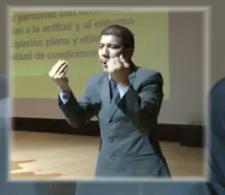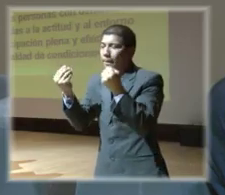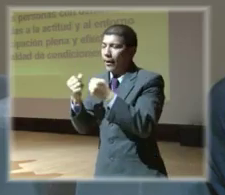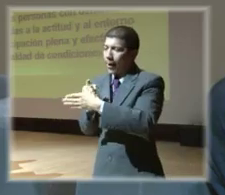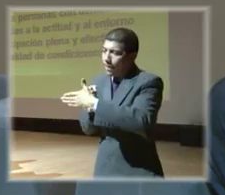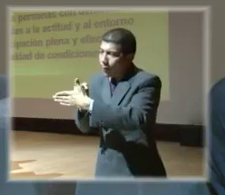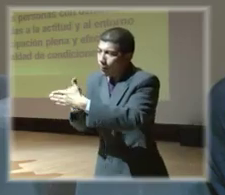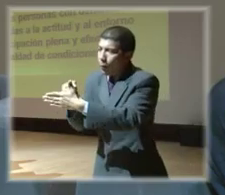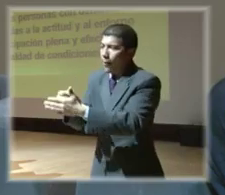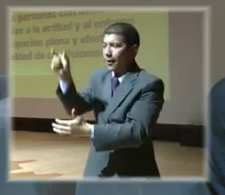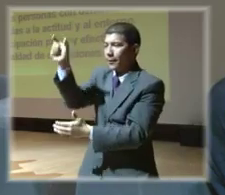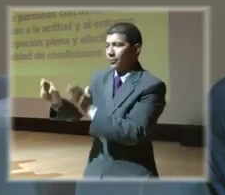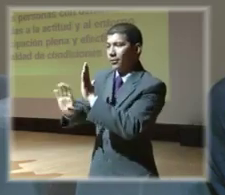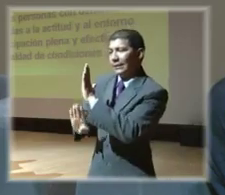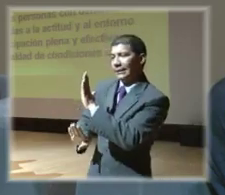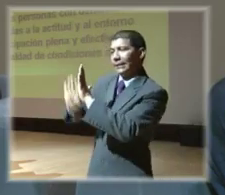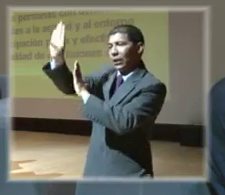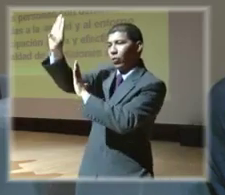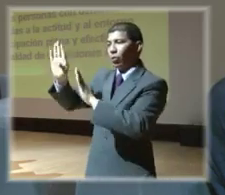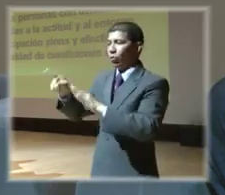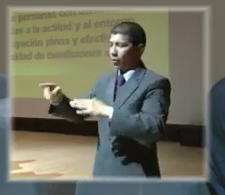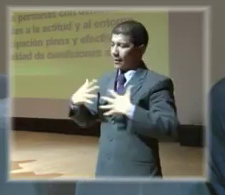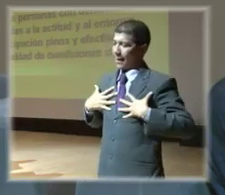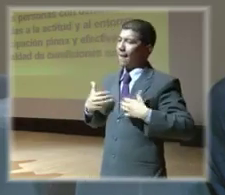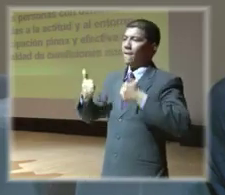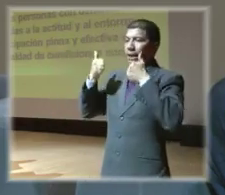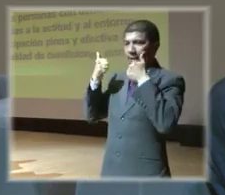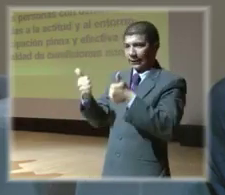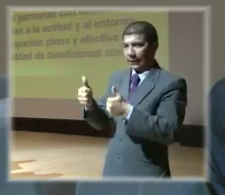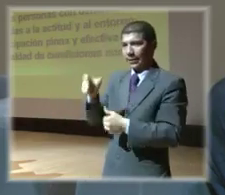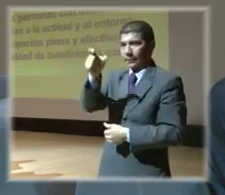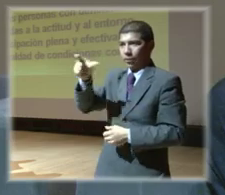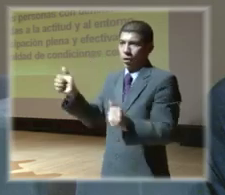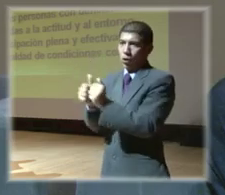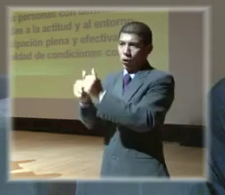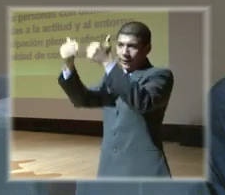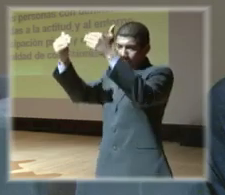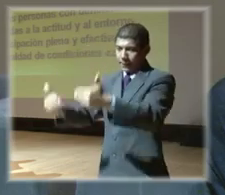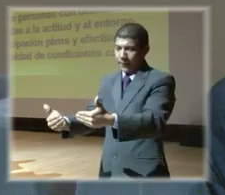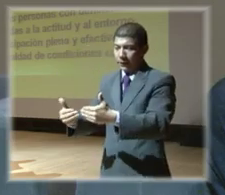y el bienestar de las personas con discapacidad. Y estos recursos o estrategias pueden ser